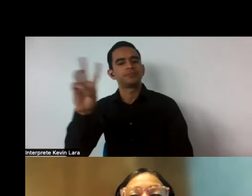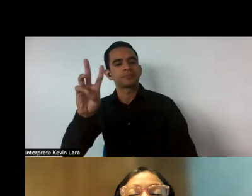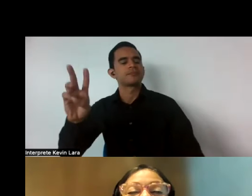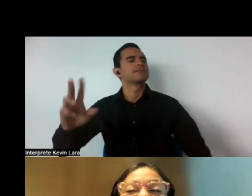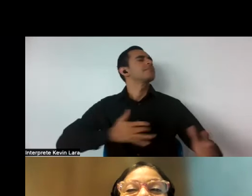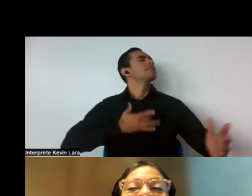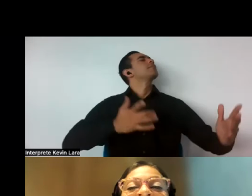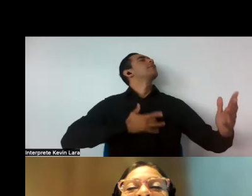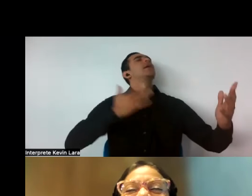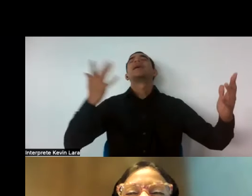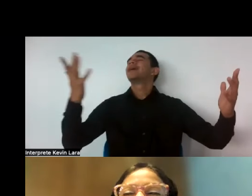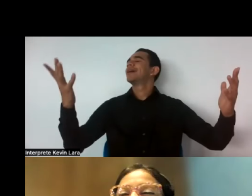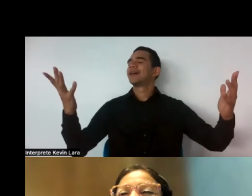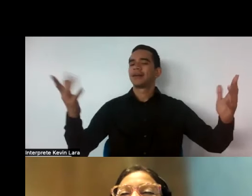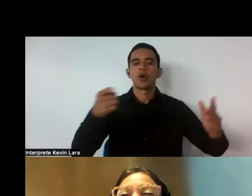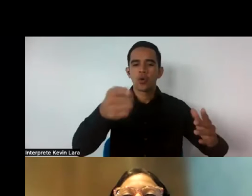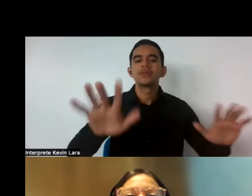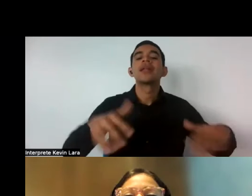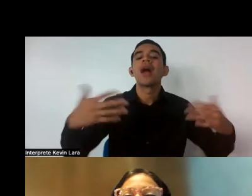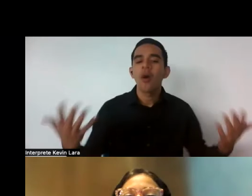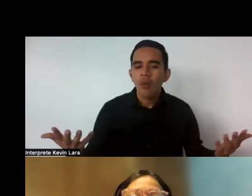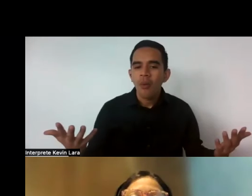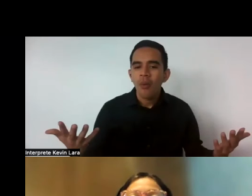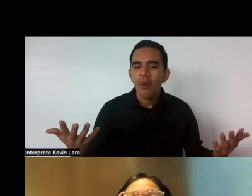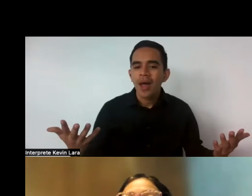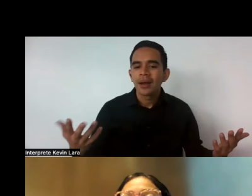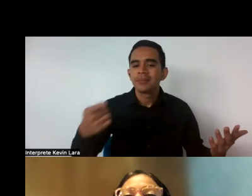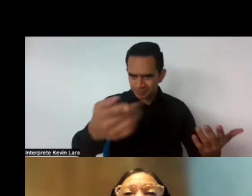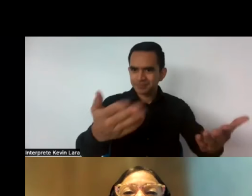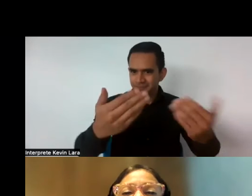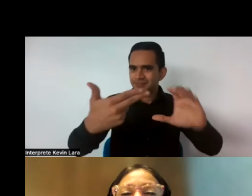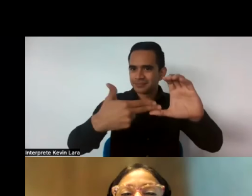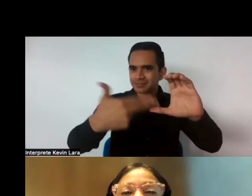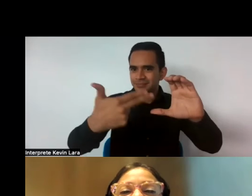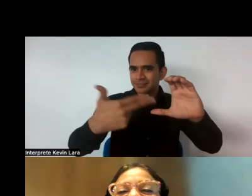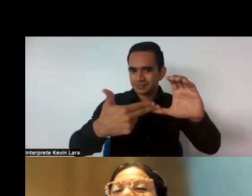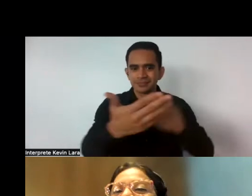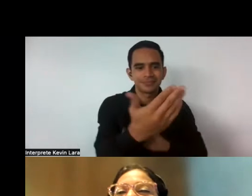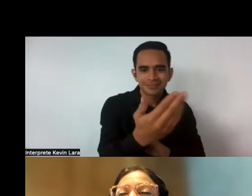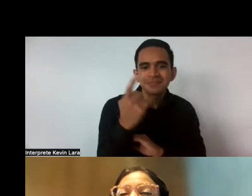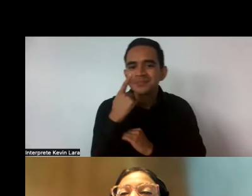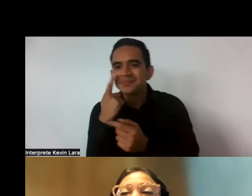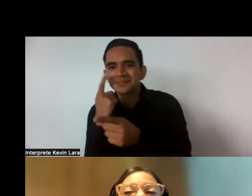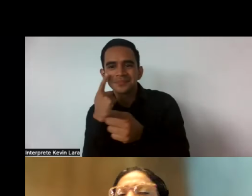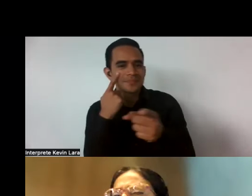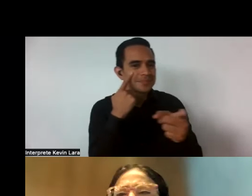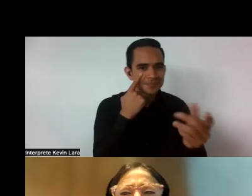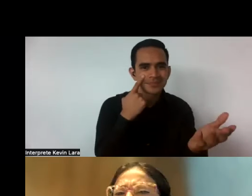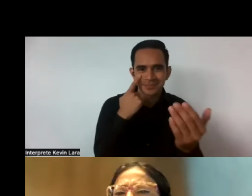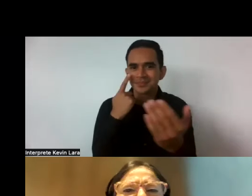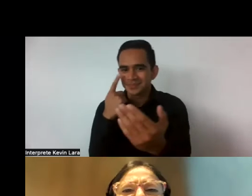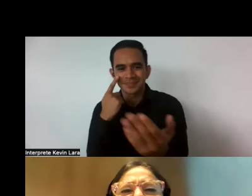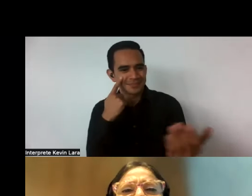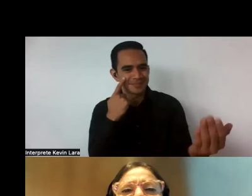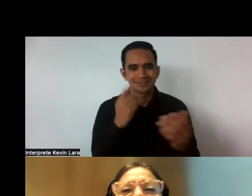la 4. Me encanta. Sara con la 2. Excelente. A ver, ¿quién más? ¿Quién inclusive